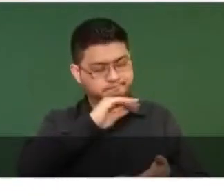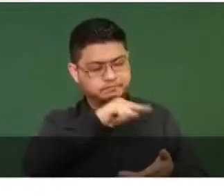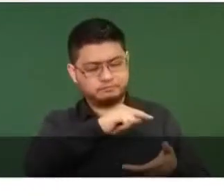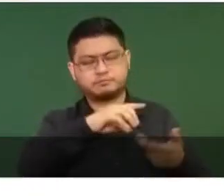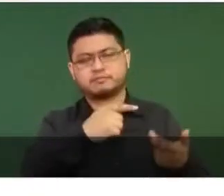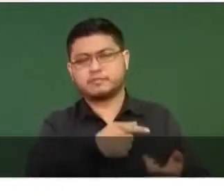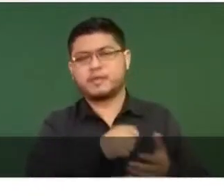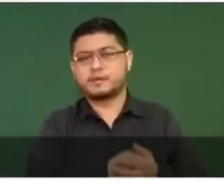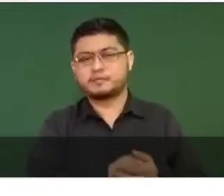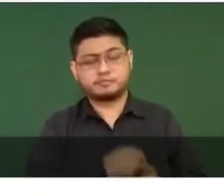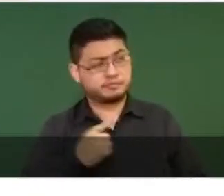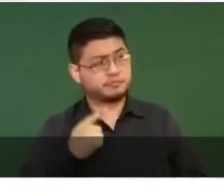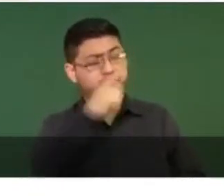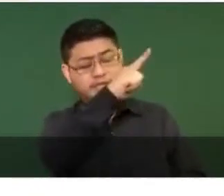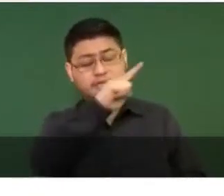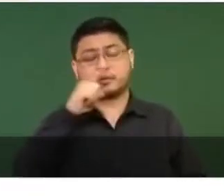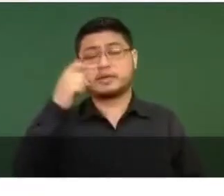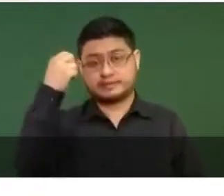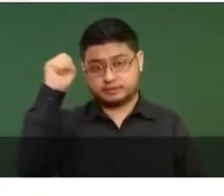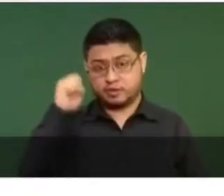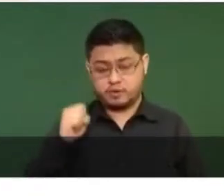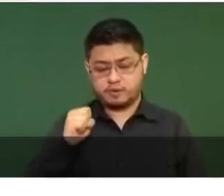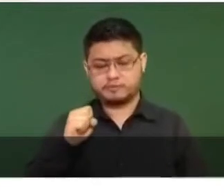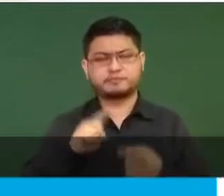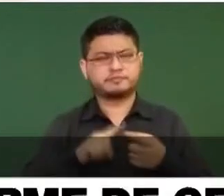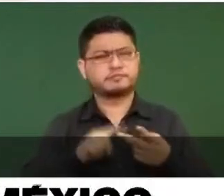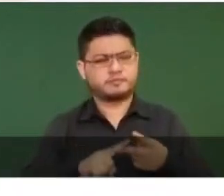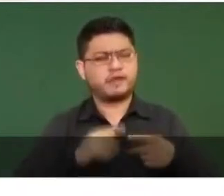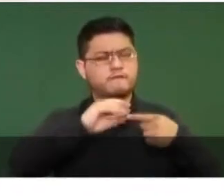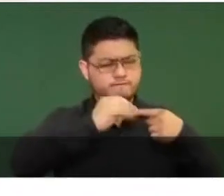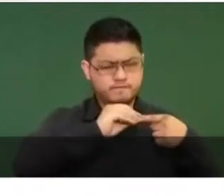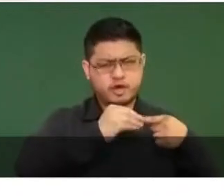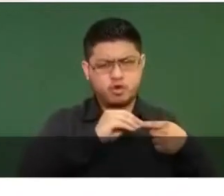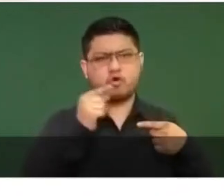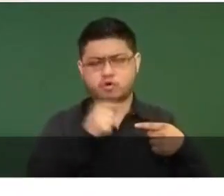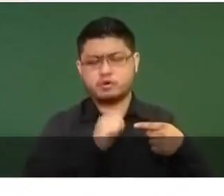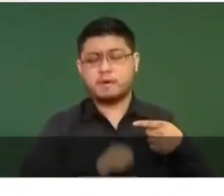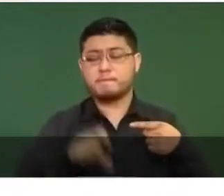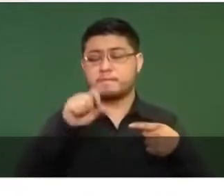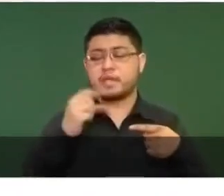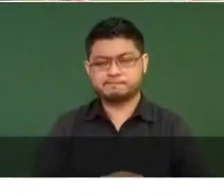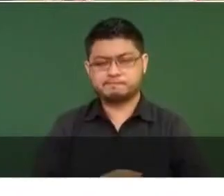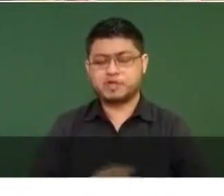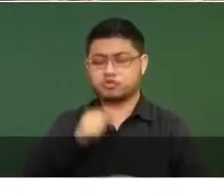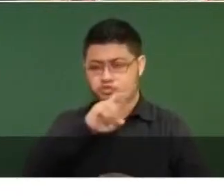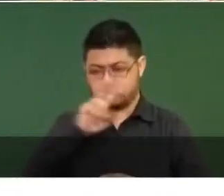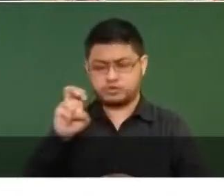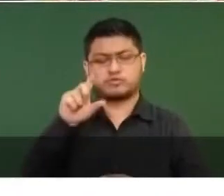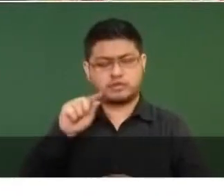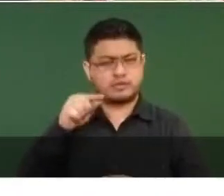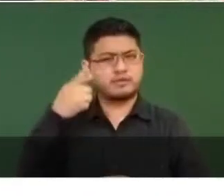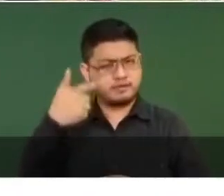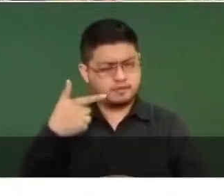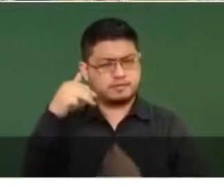volverá a volar la aerolínea Mexicana de Aviación que ahora pertenece al gobierno y que en diciembre comenzará a circular